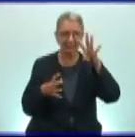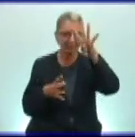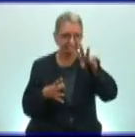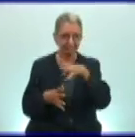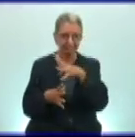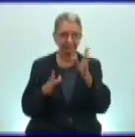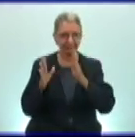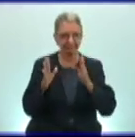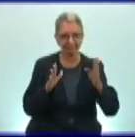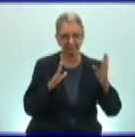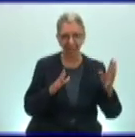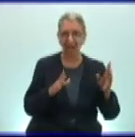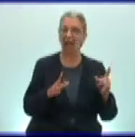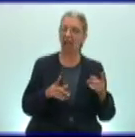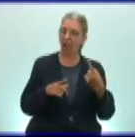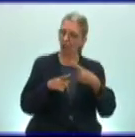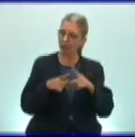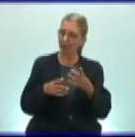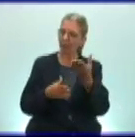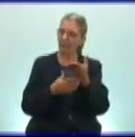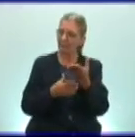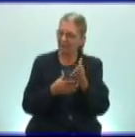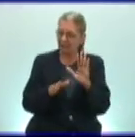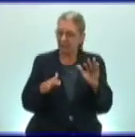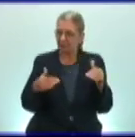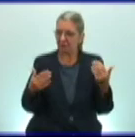periódica. Ahora, me están pidiendo el grupo y el